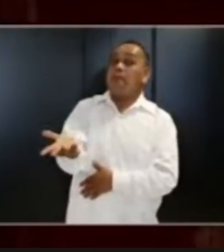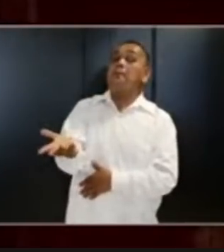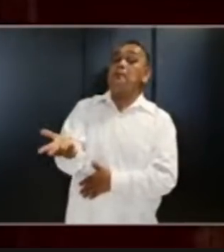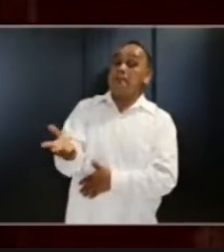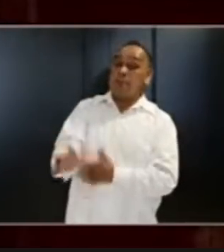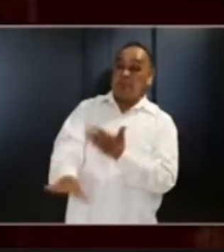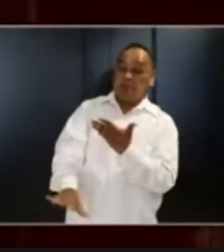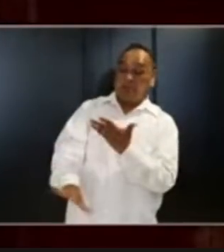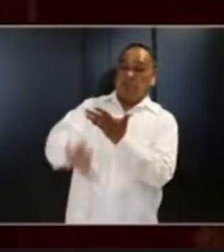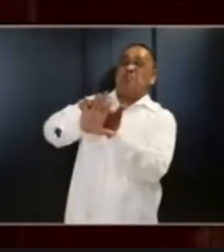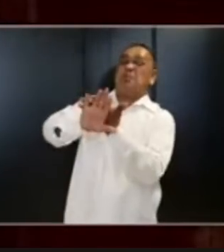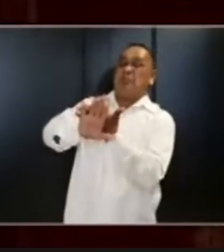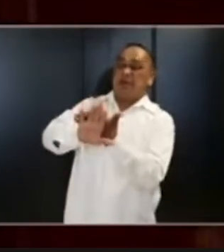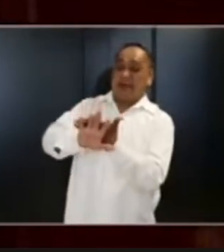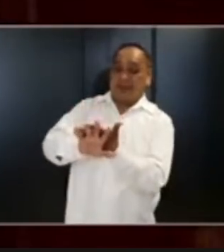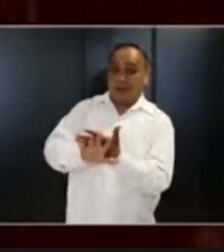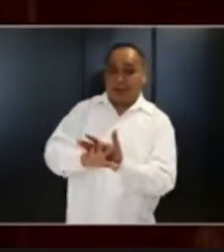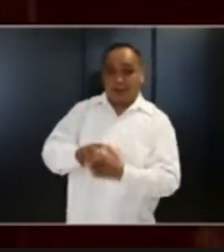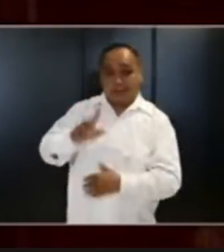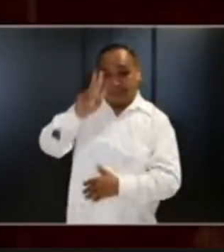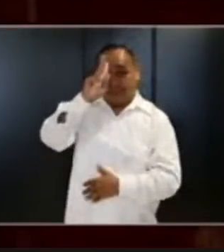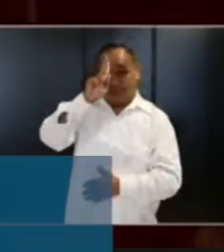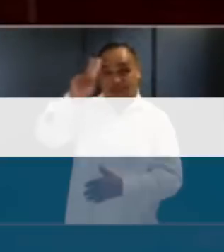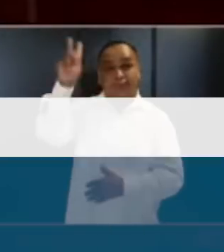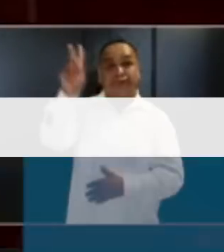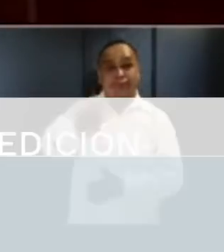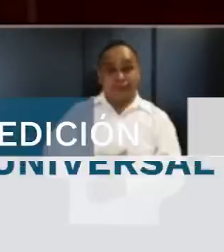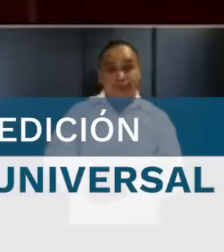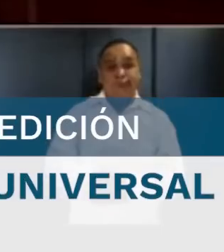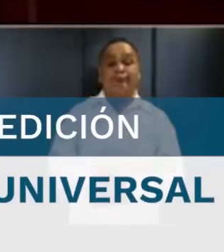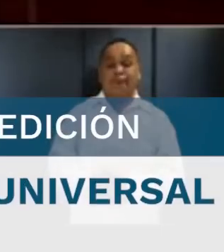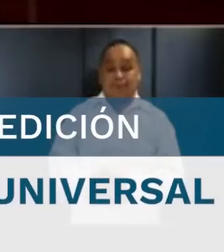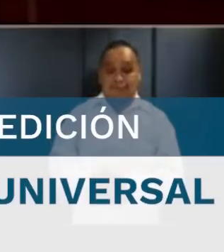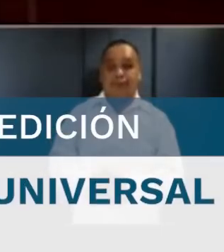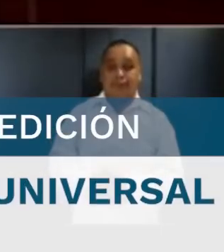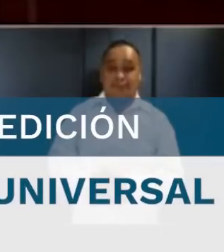priista supuestamente ordenar lavar dinero por 12